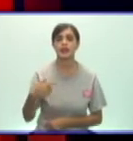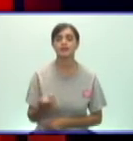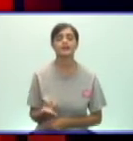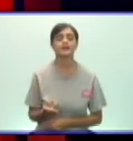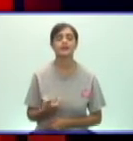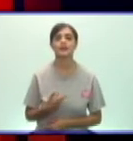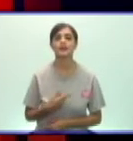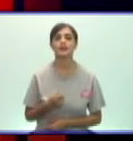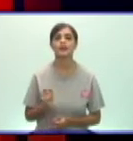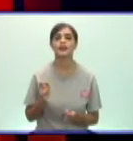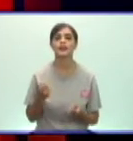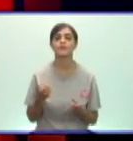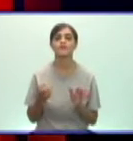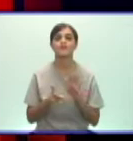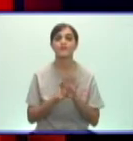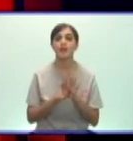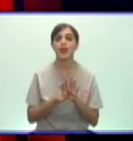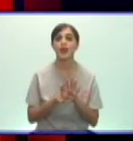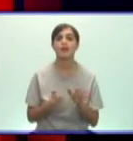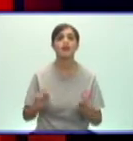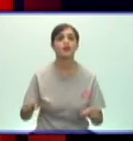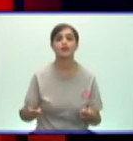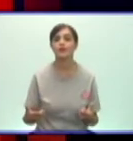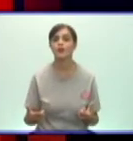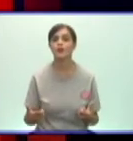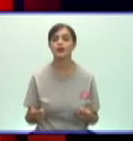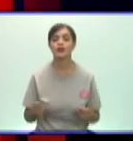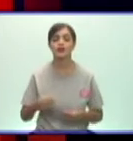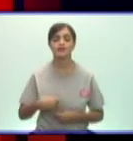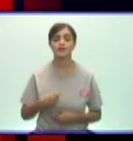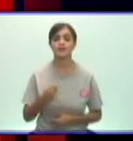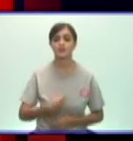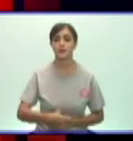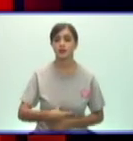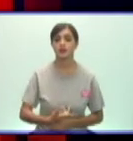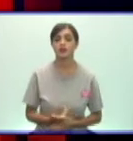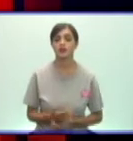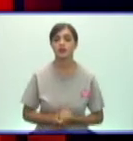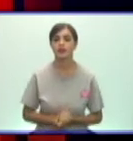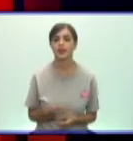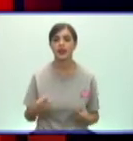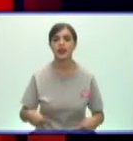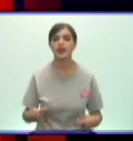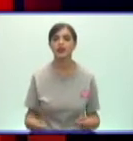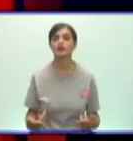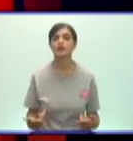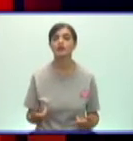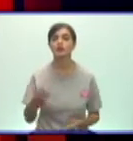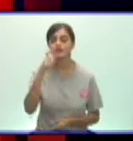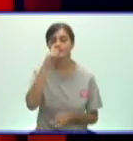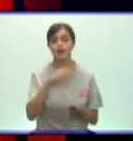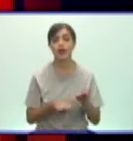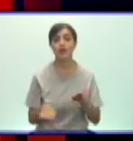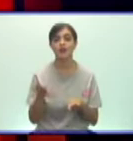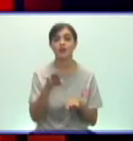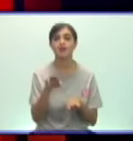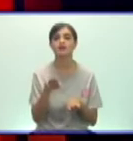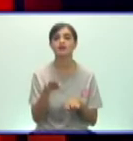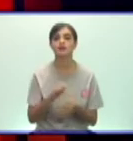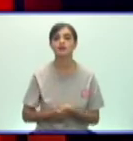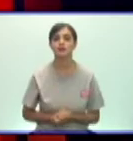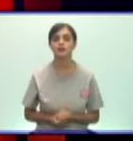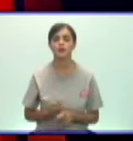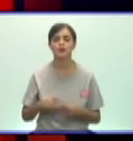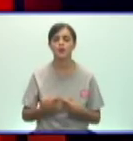los derechos humanos. ¿Por qué fue necesario huir de su lugar de residencia? ¿Dónde se fueron a alojar? ¿Dónde se escondieron? ¿Por